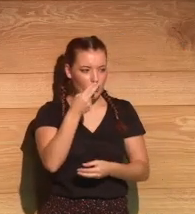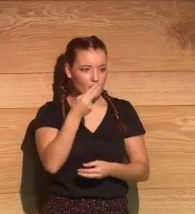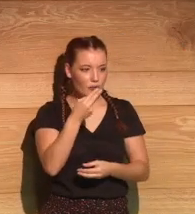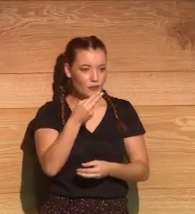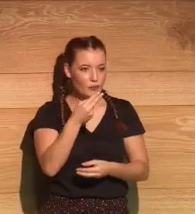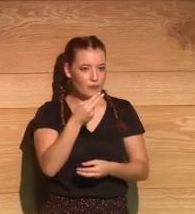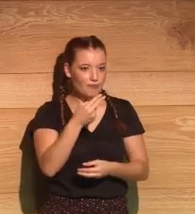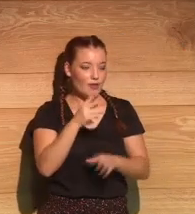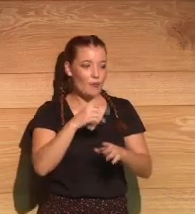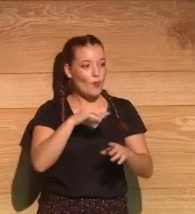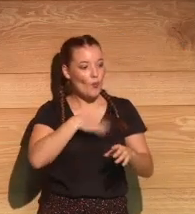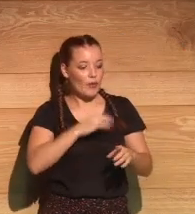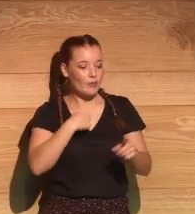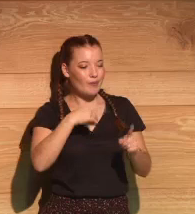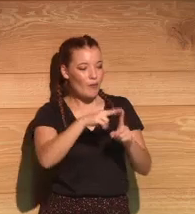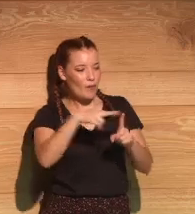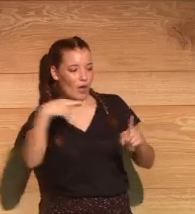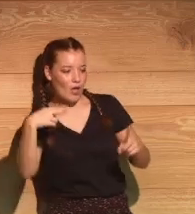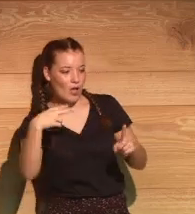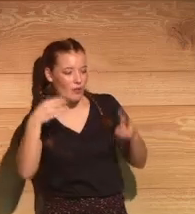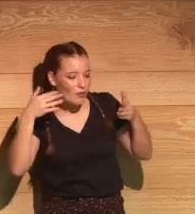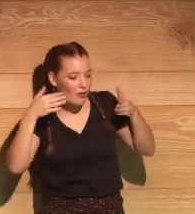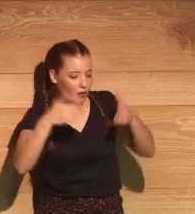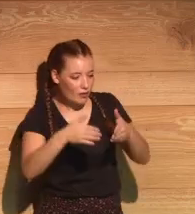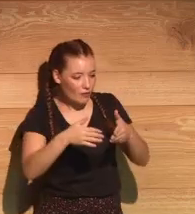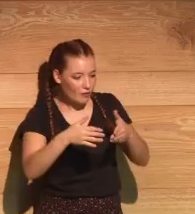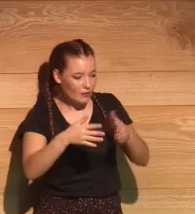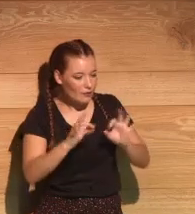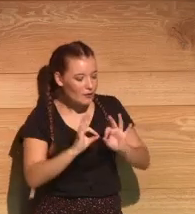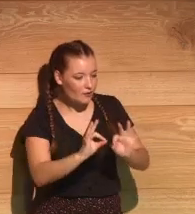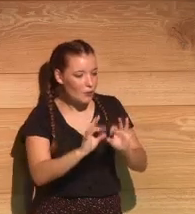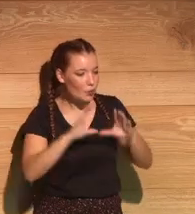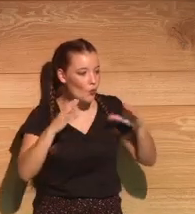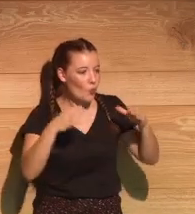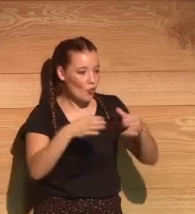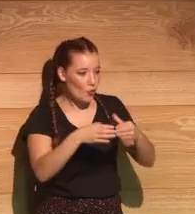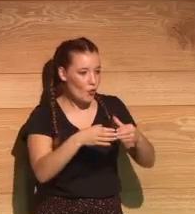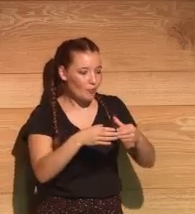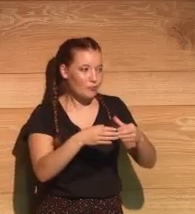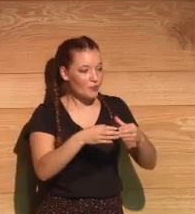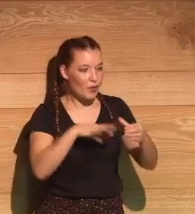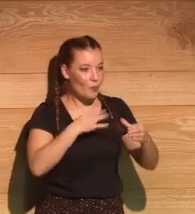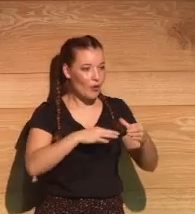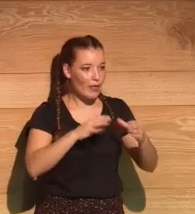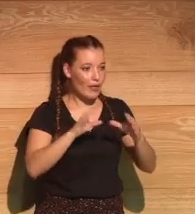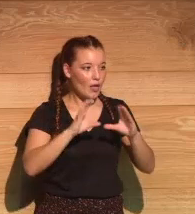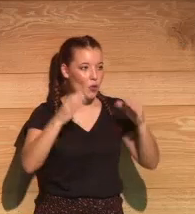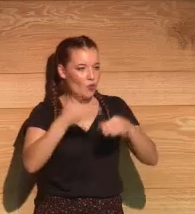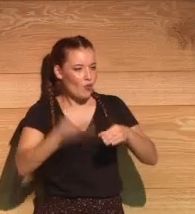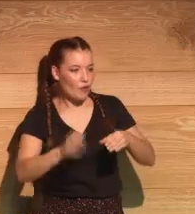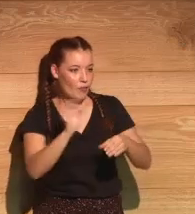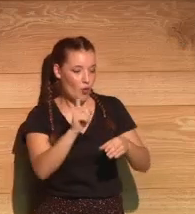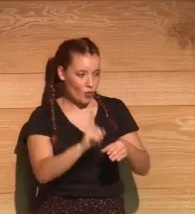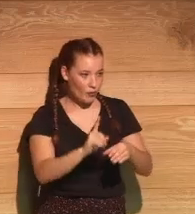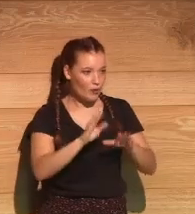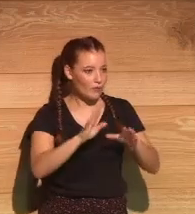visión todavía demasiado centrada en un determinado grupo, no sé si elitista o no, de escritores que no representan